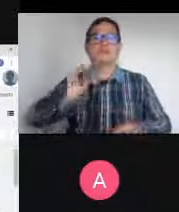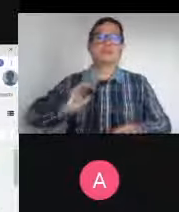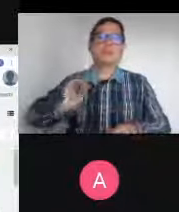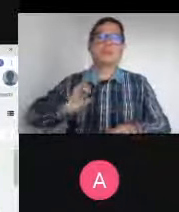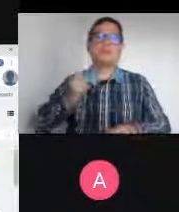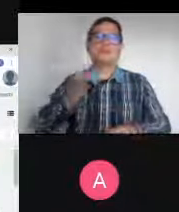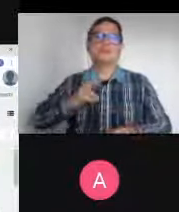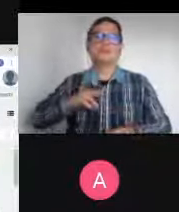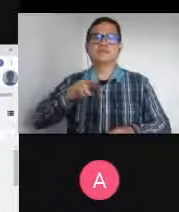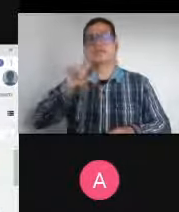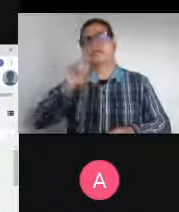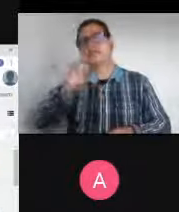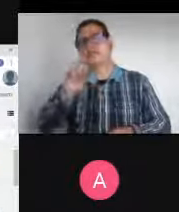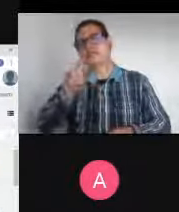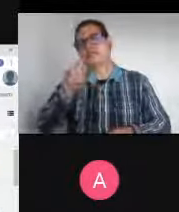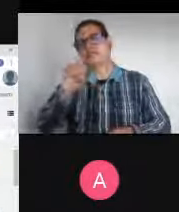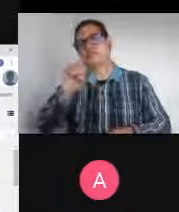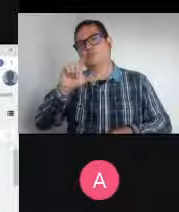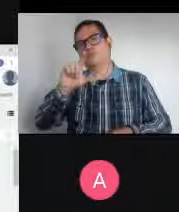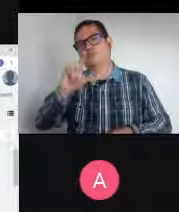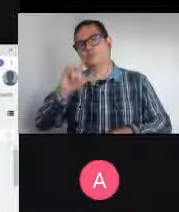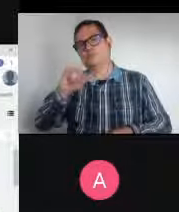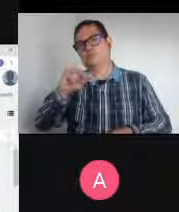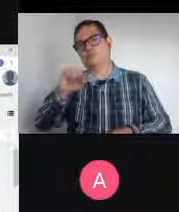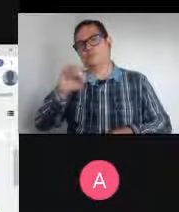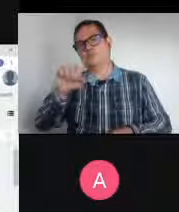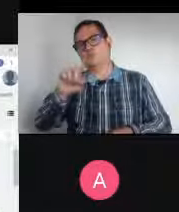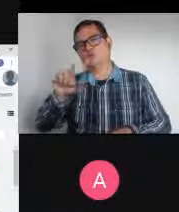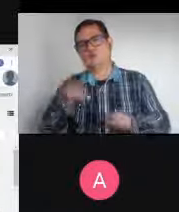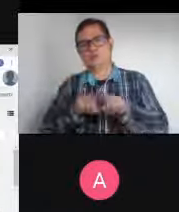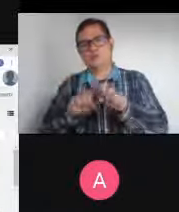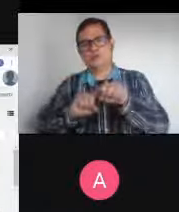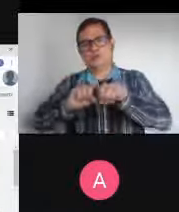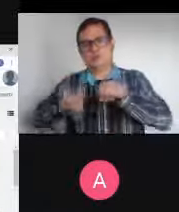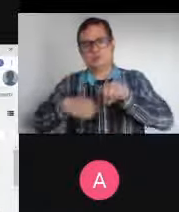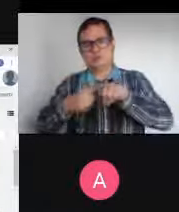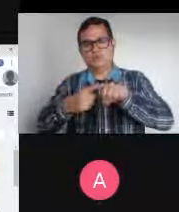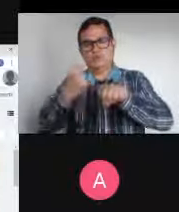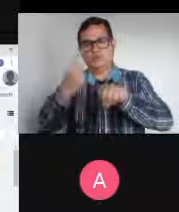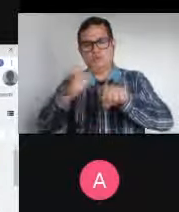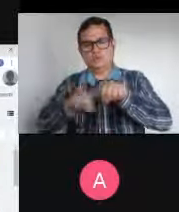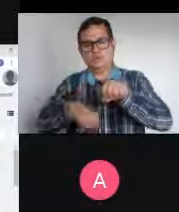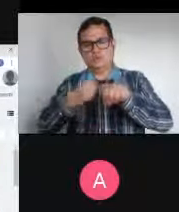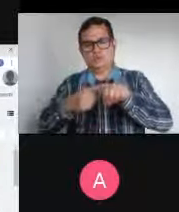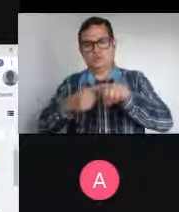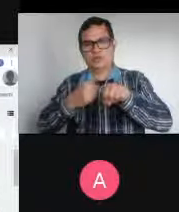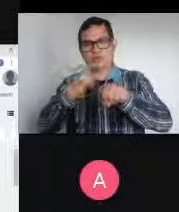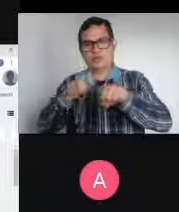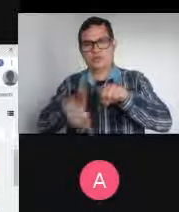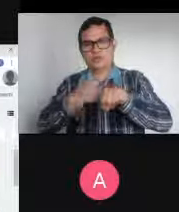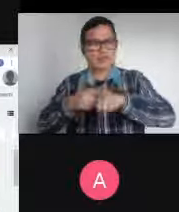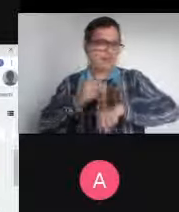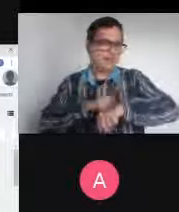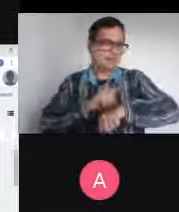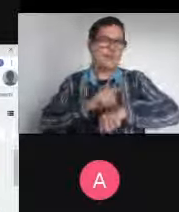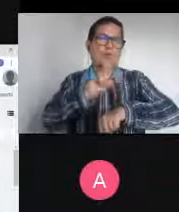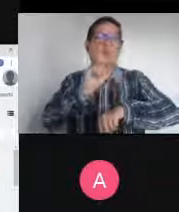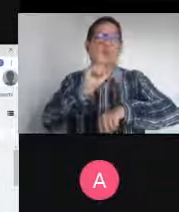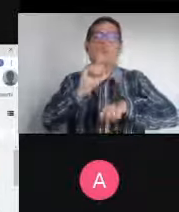revoluciones. Ahí nos indica un valorcito. ¿Listos? Bueno, vamos a empezar con la fotocelda. Entonces, cuando yo doy clic sobre la fotocelda, aparece la